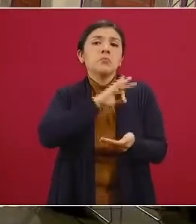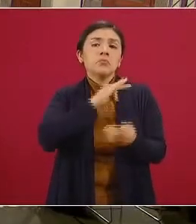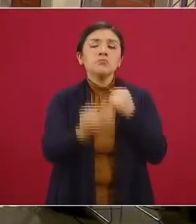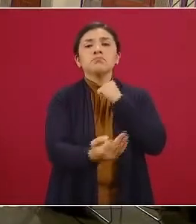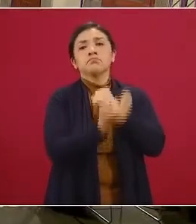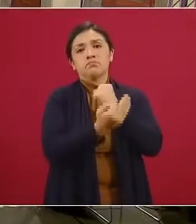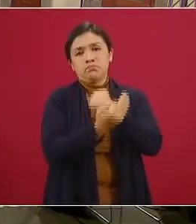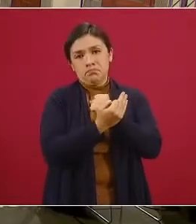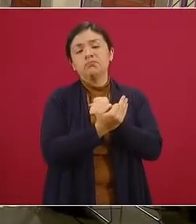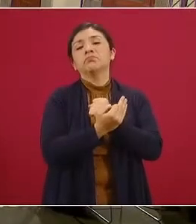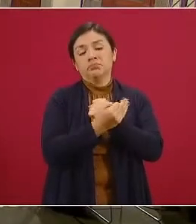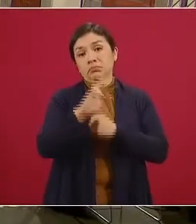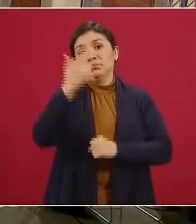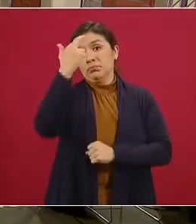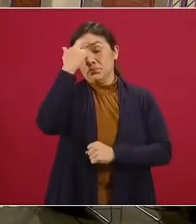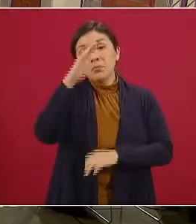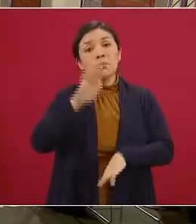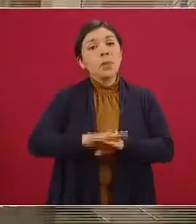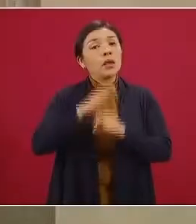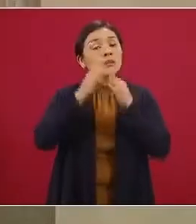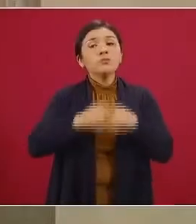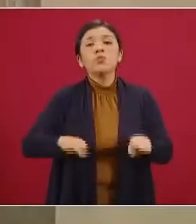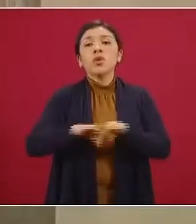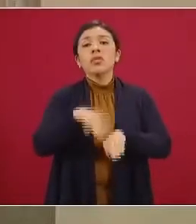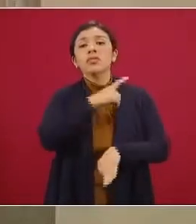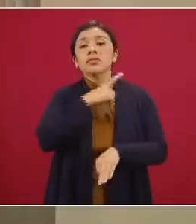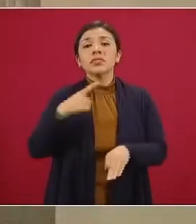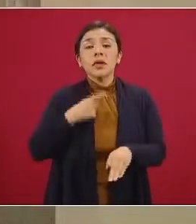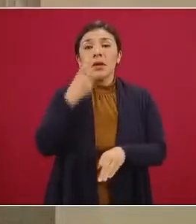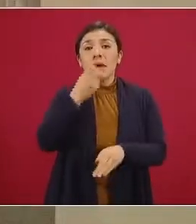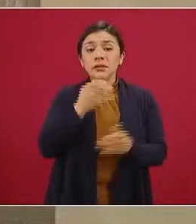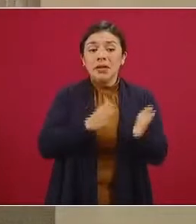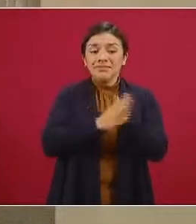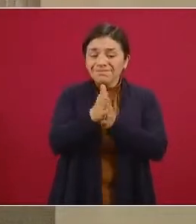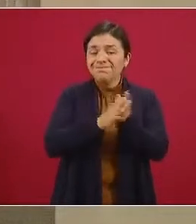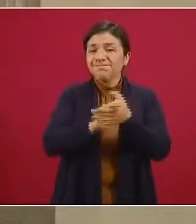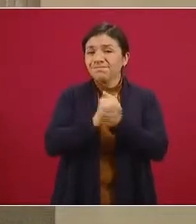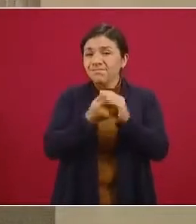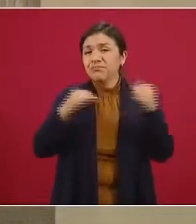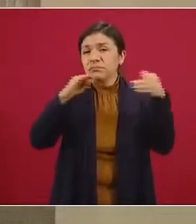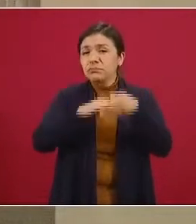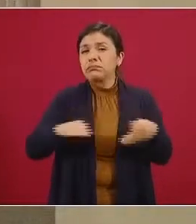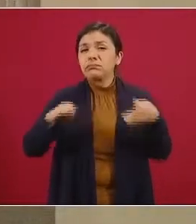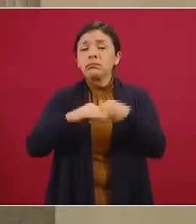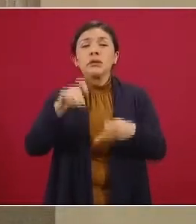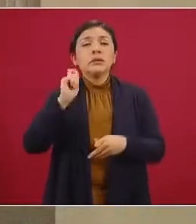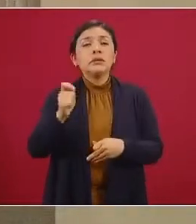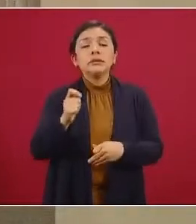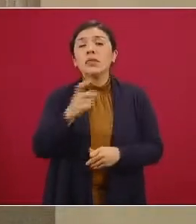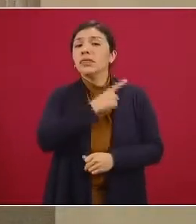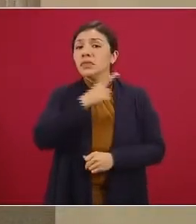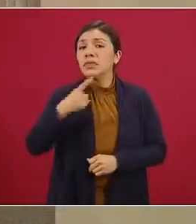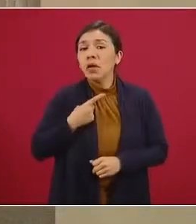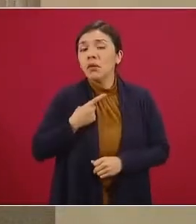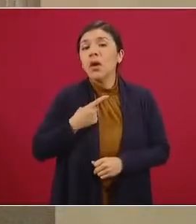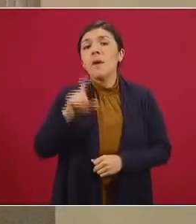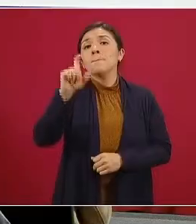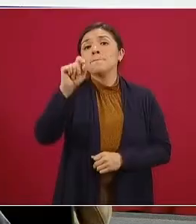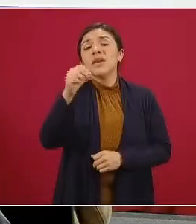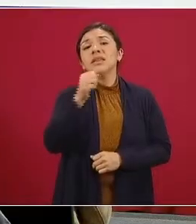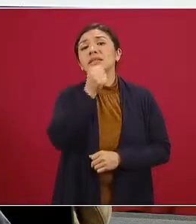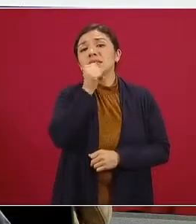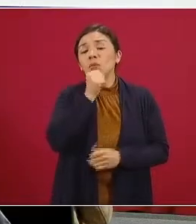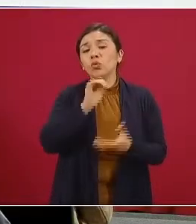mismo efecto, recordando que se recomienda como mínimo que esta acción de lavado de las manos sea como mínimo 20